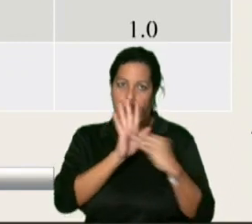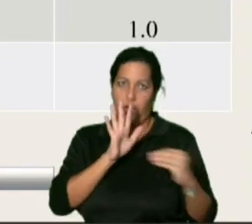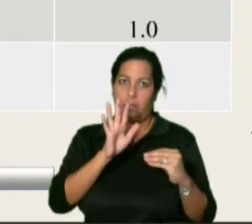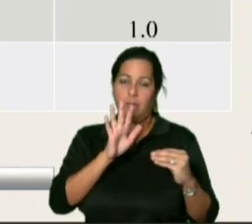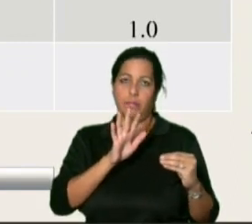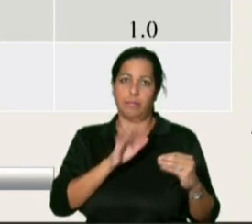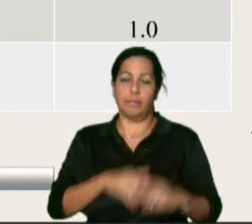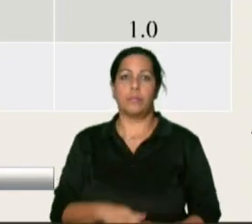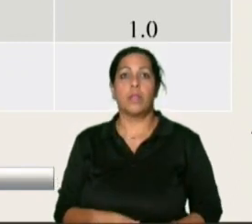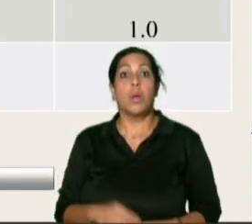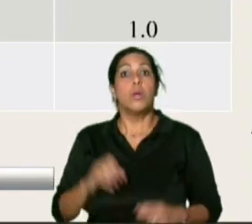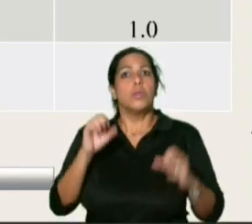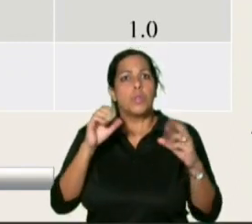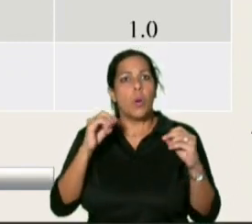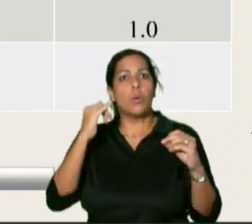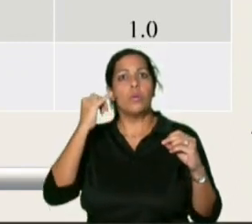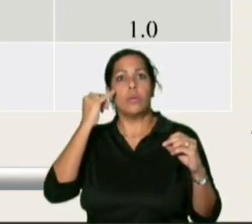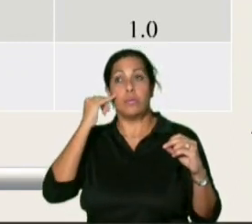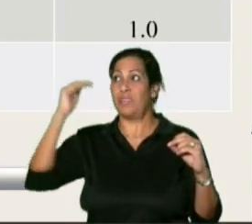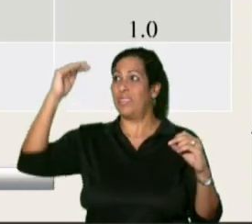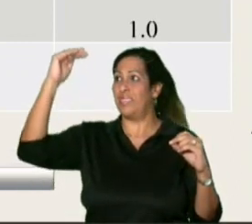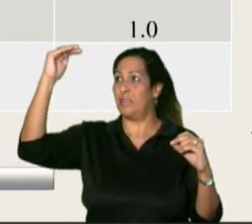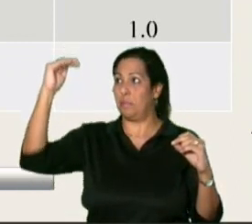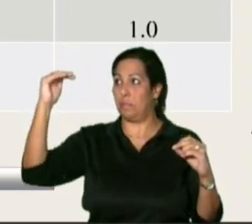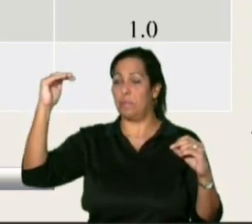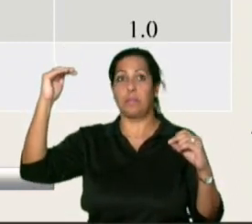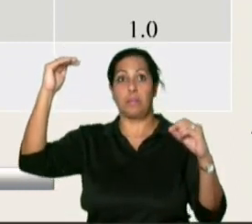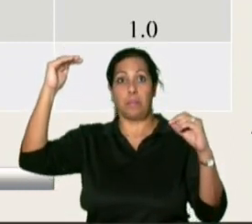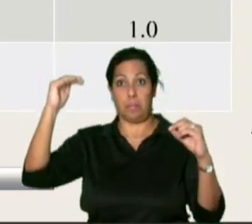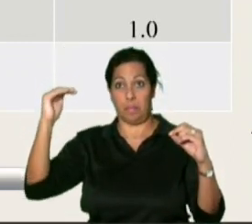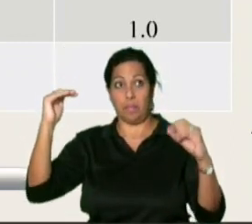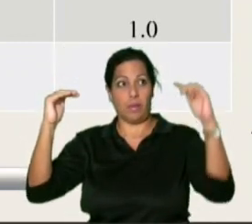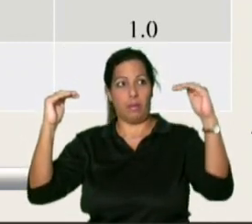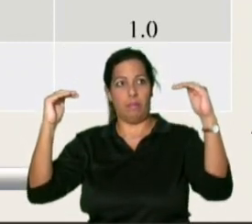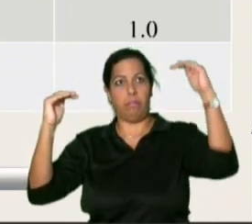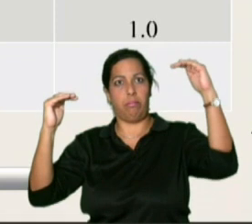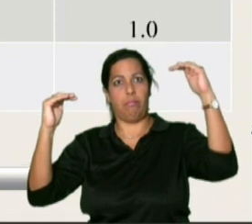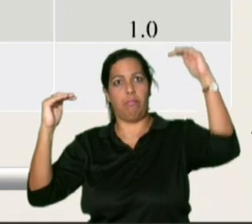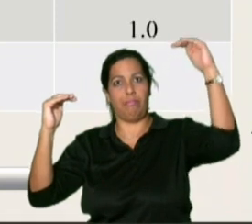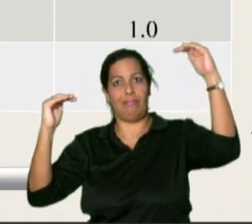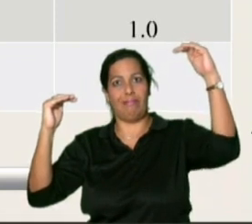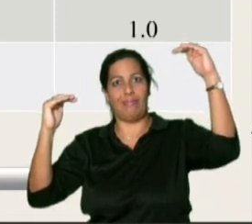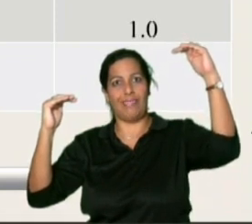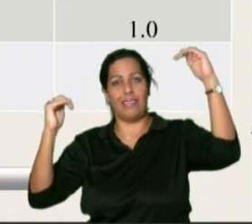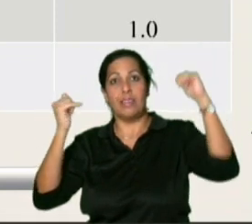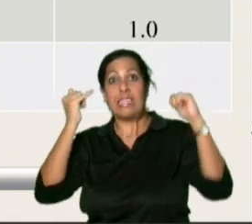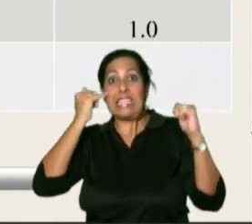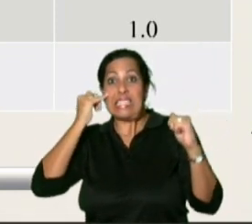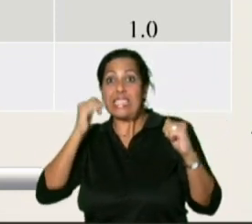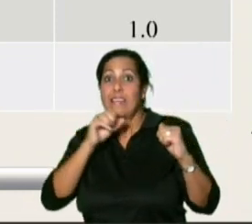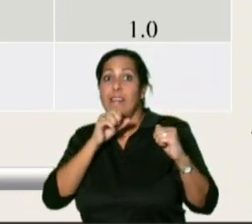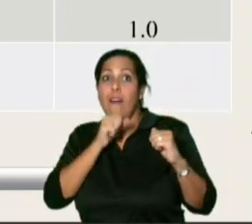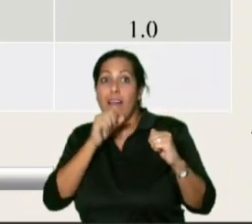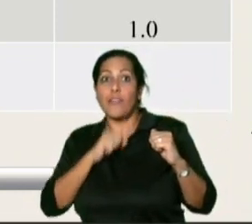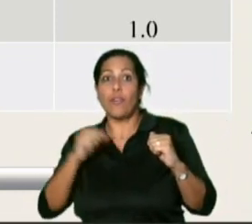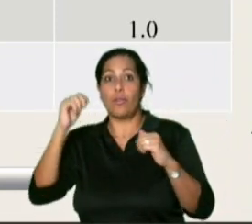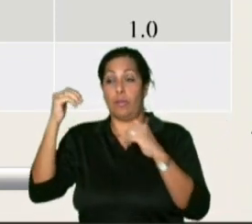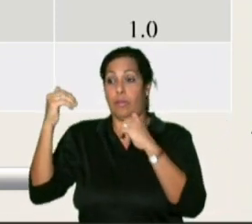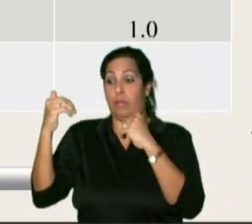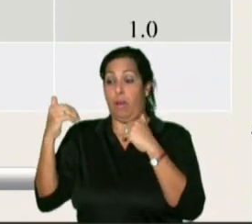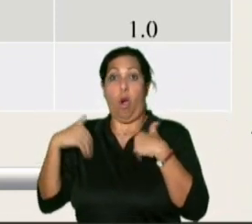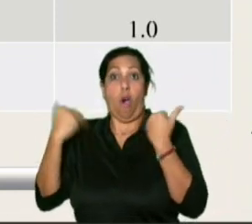la medida en que uno va reduciendo la edad, va aumentando la probabilidad de que la persona se contagie, que era lo que